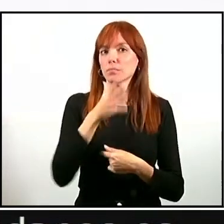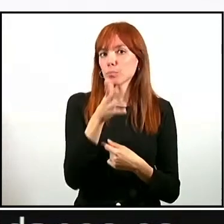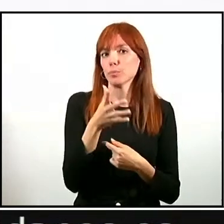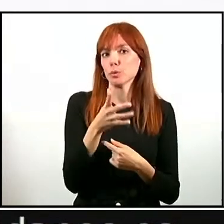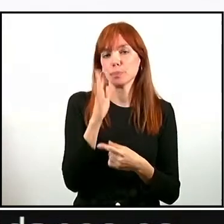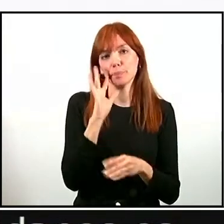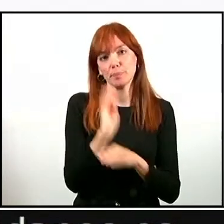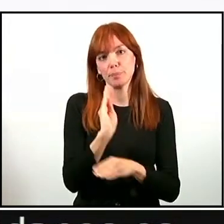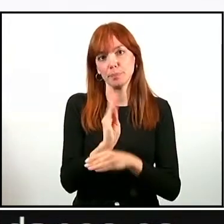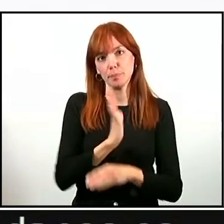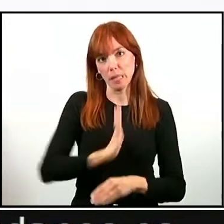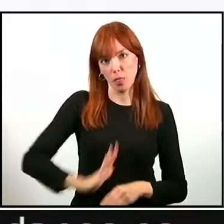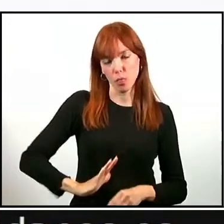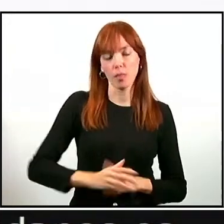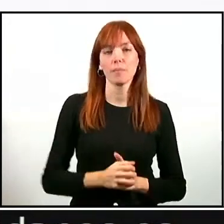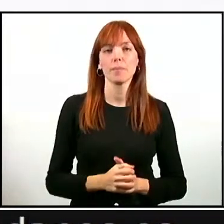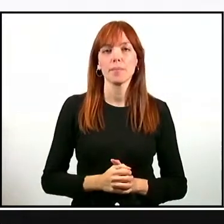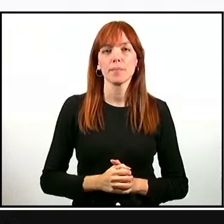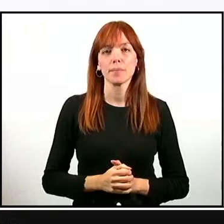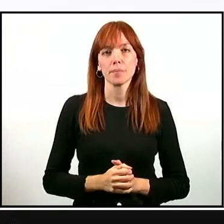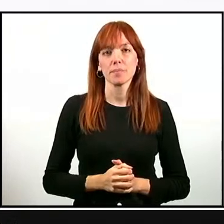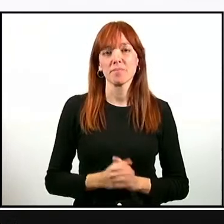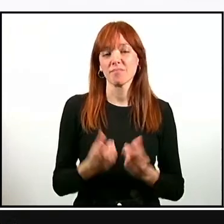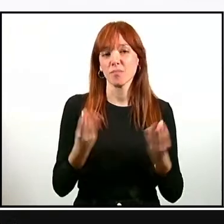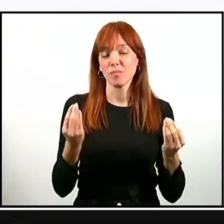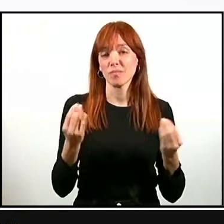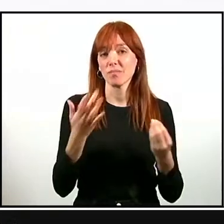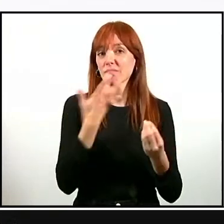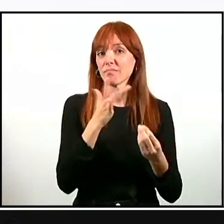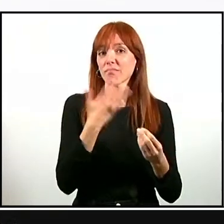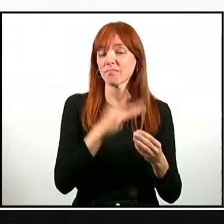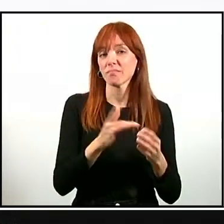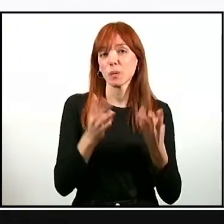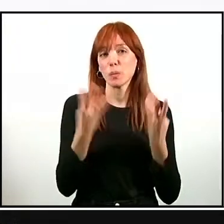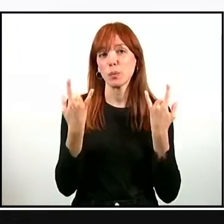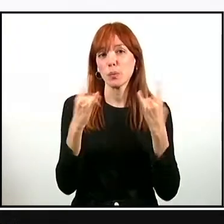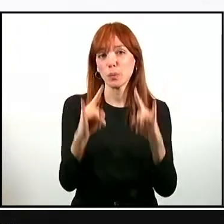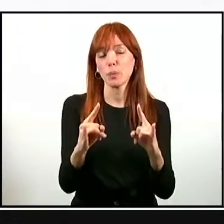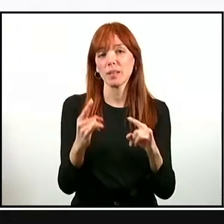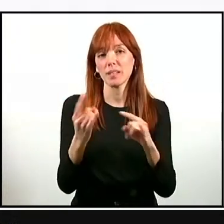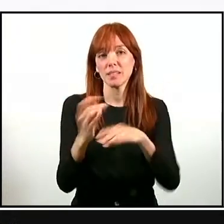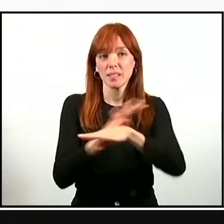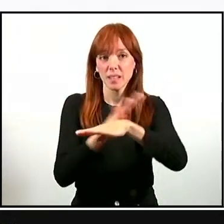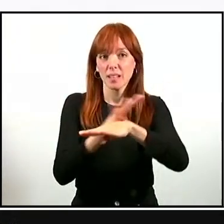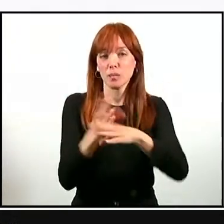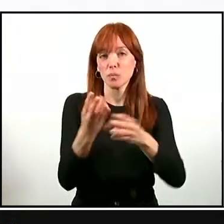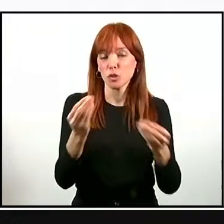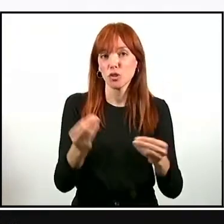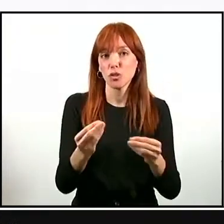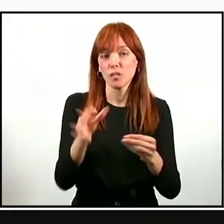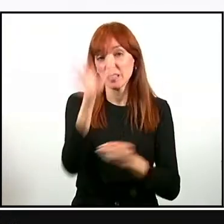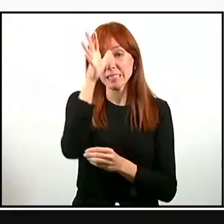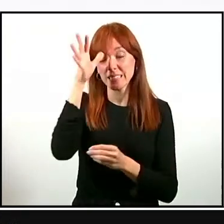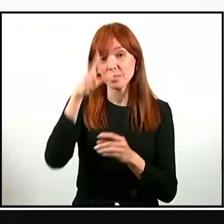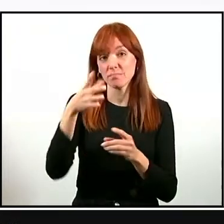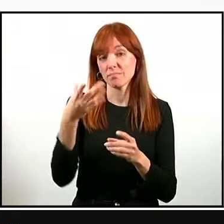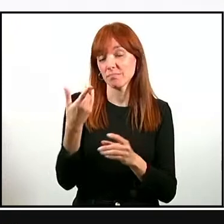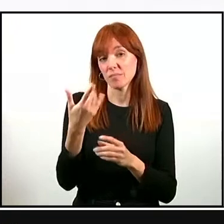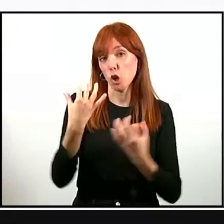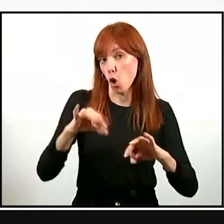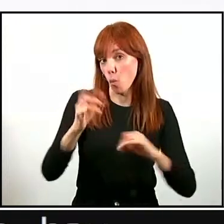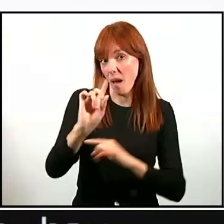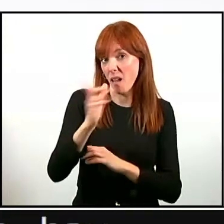¿no? Hay mucho pasto en el bosque, hay unas temperaturas, como digo,